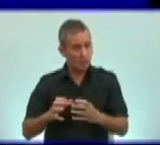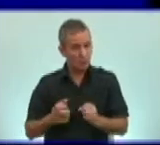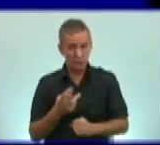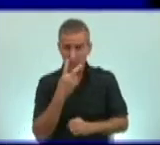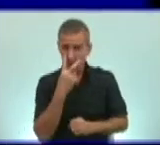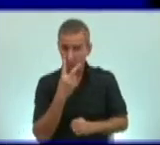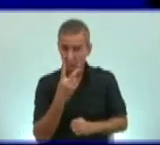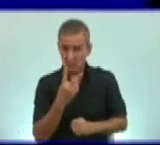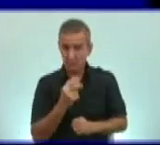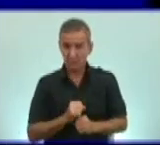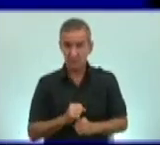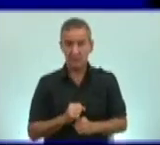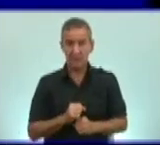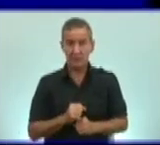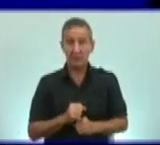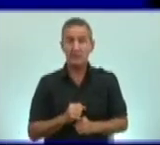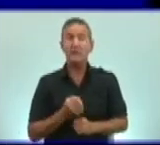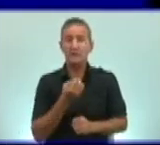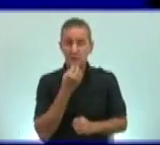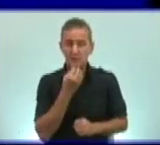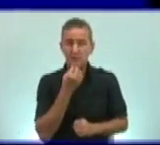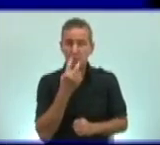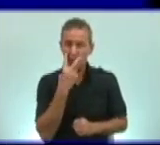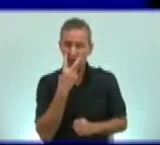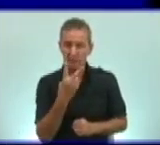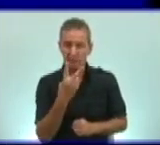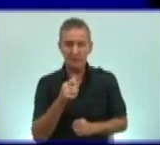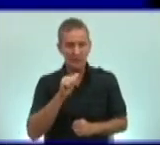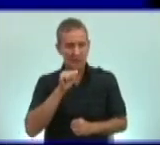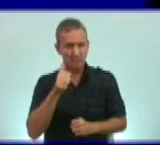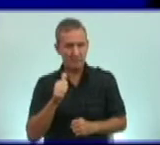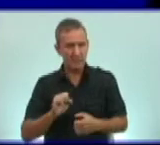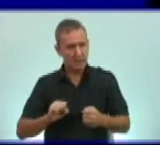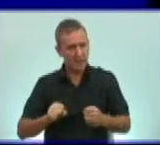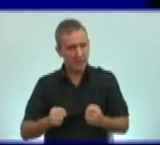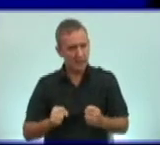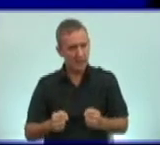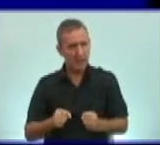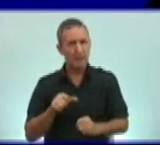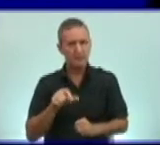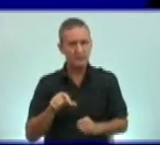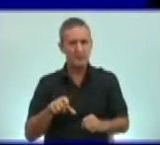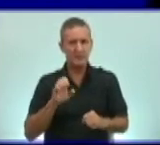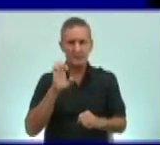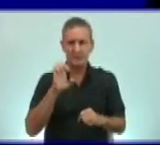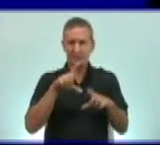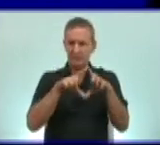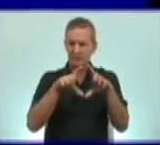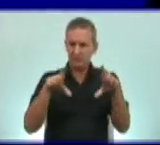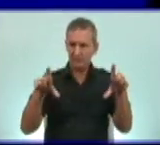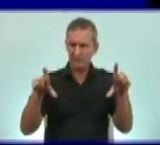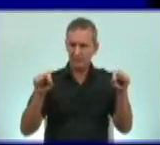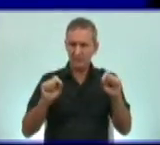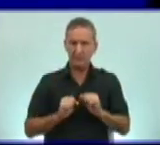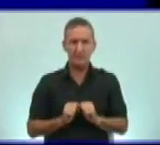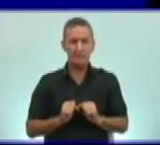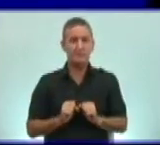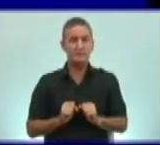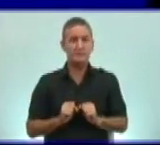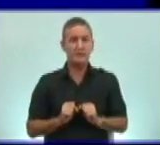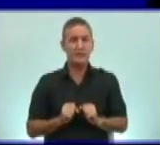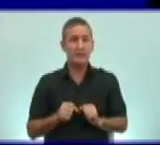viendo, se puede observar fácilmente el ajuste de esa ecuación. Y tenemos además otro